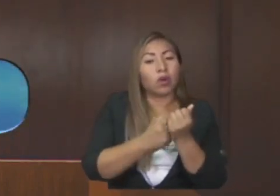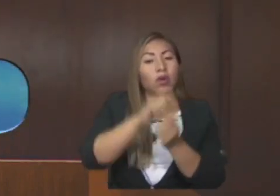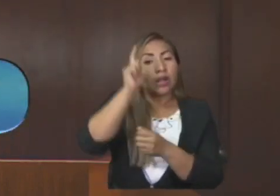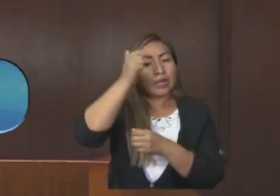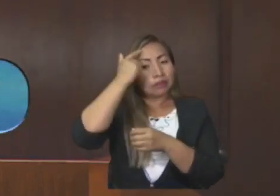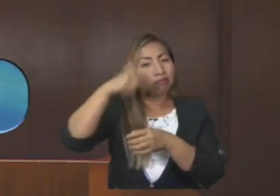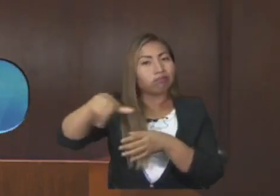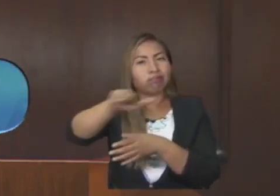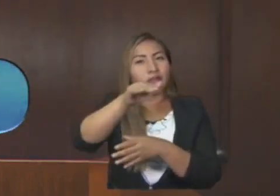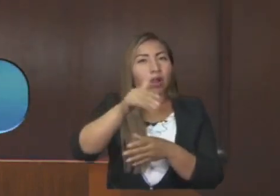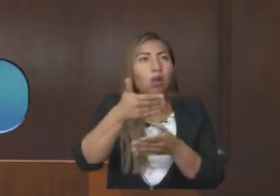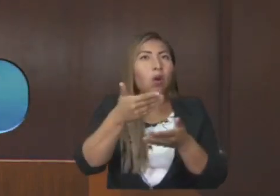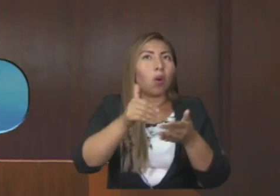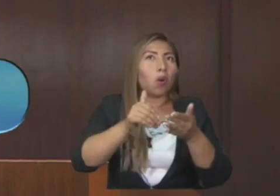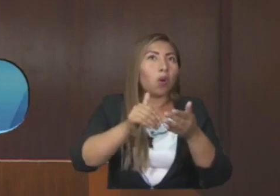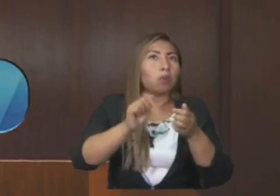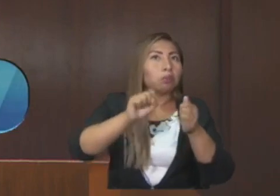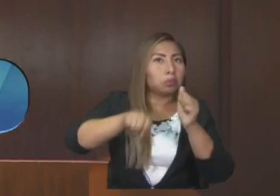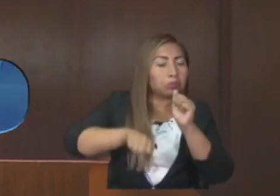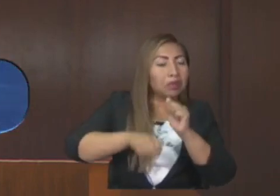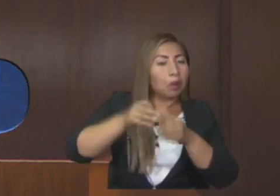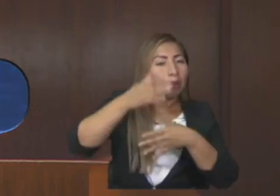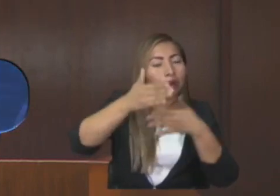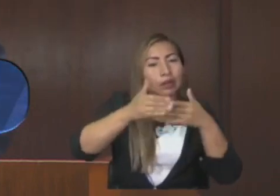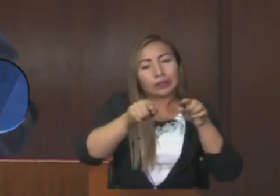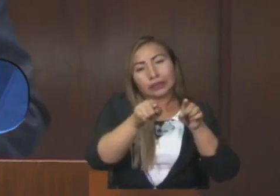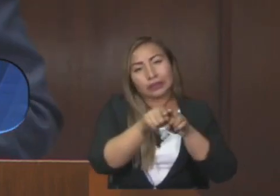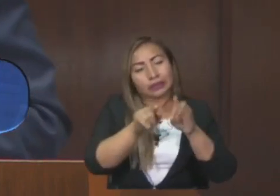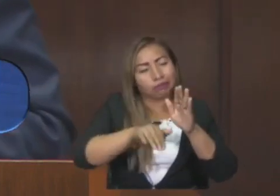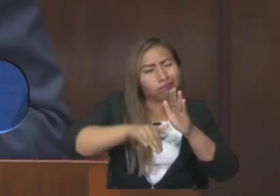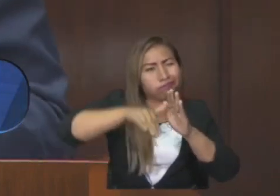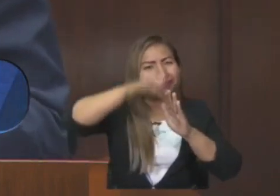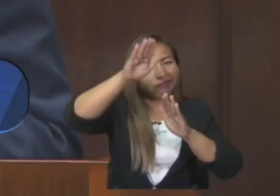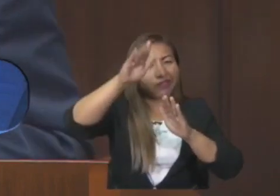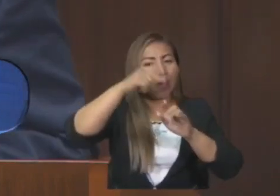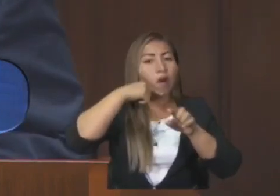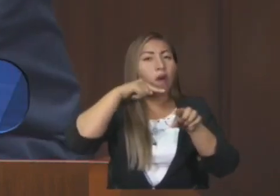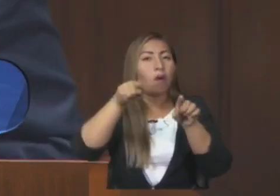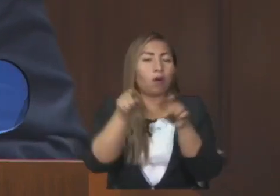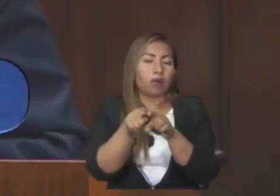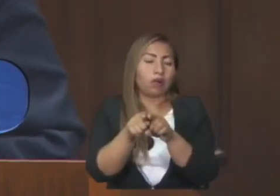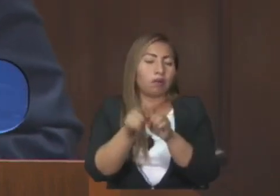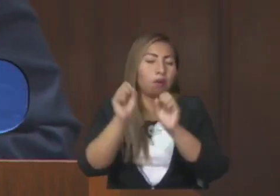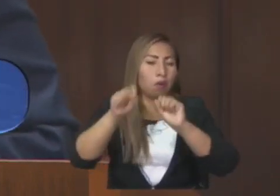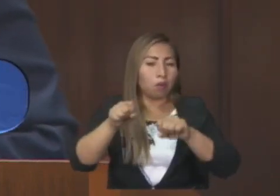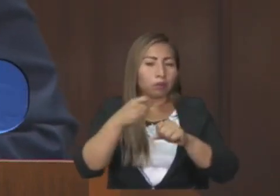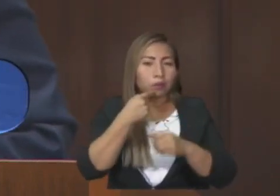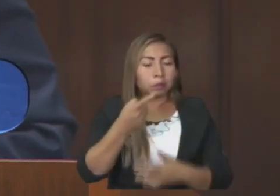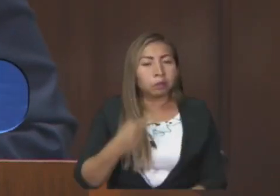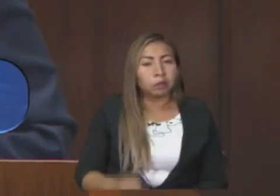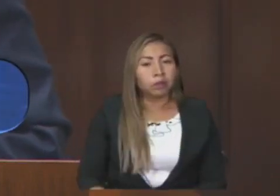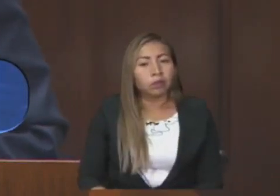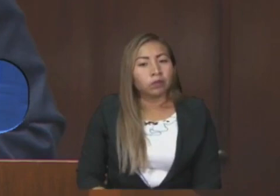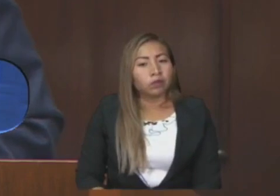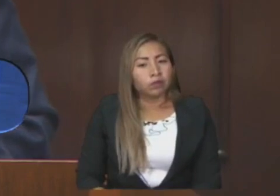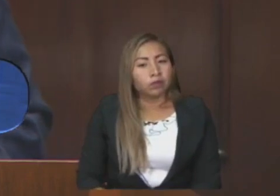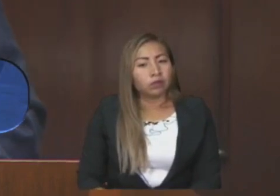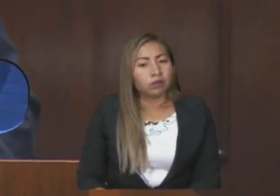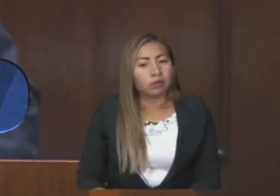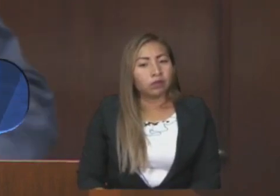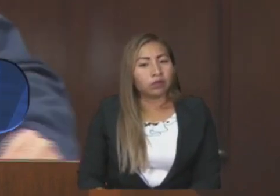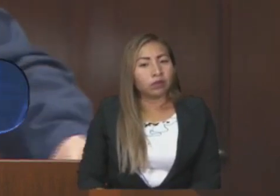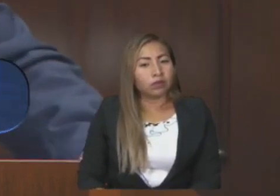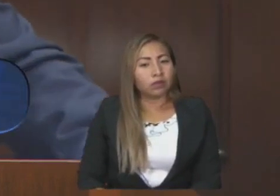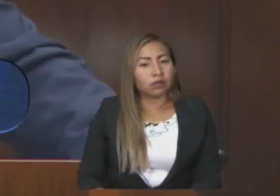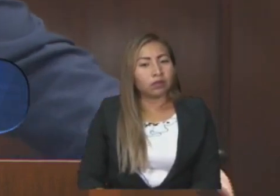alza. Esto es decir, casos de alto precio de cobre y de alta producción. Estas